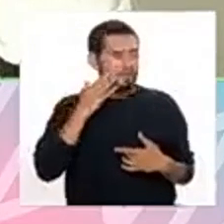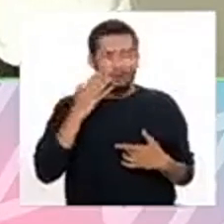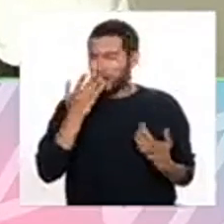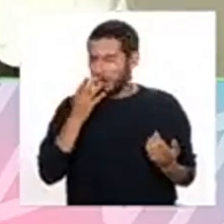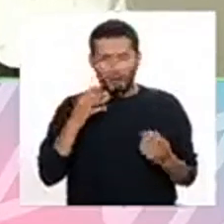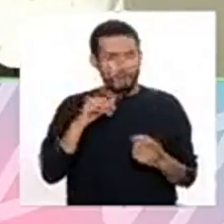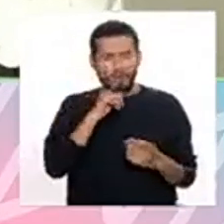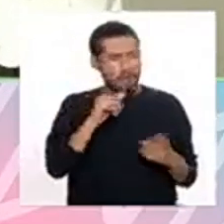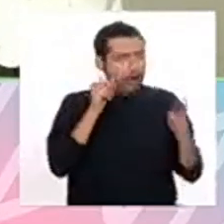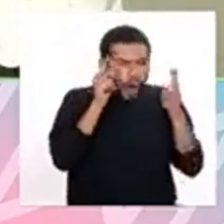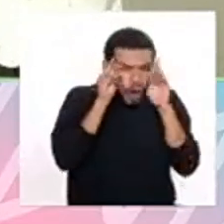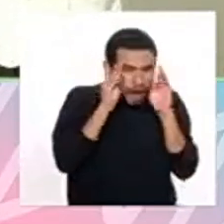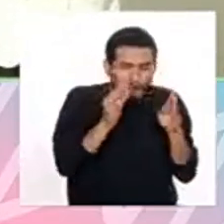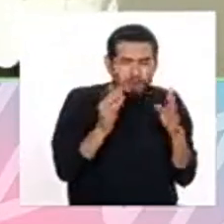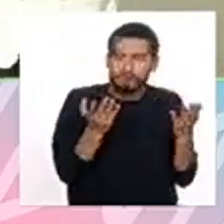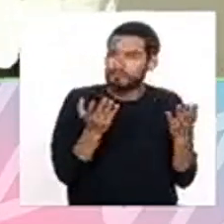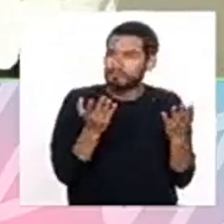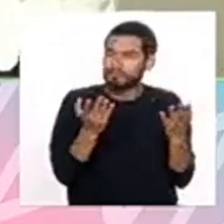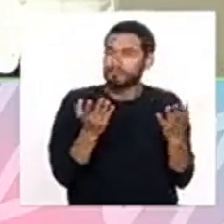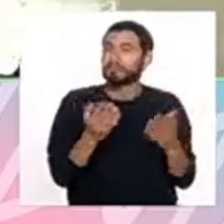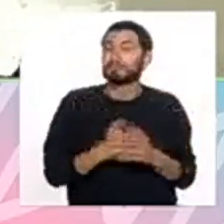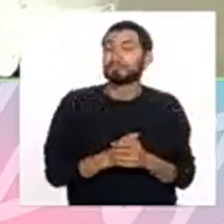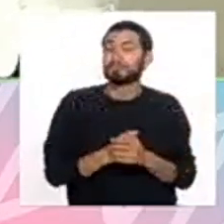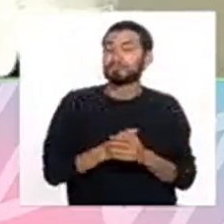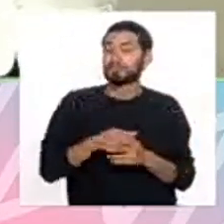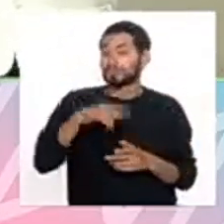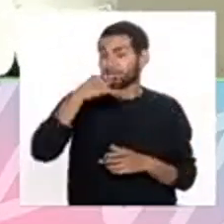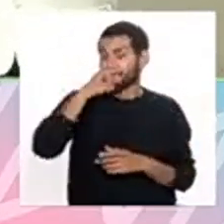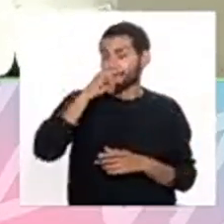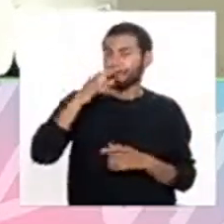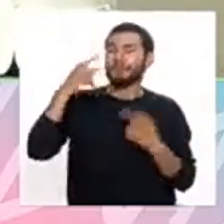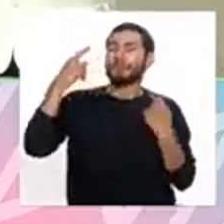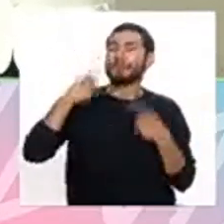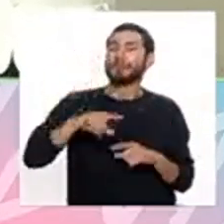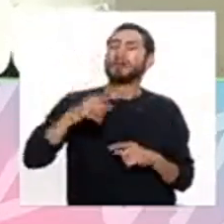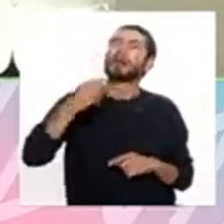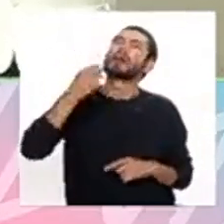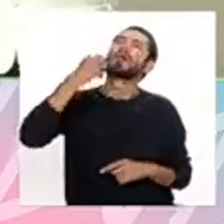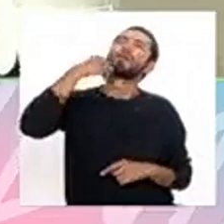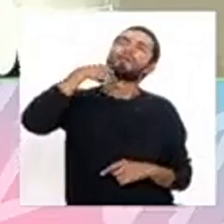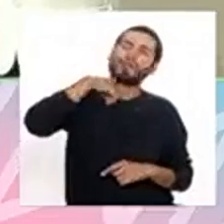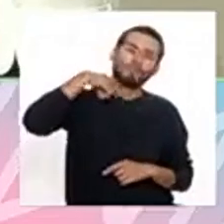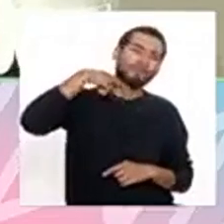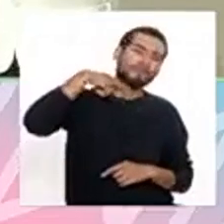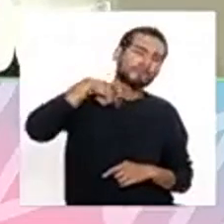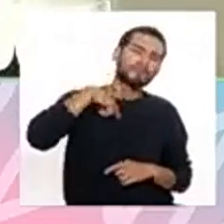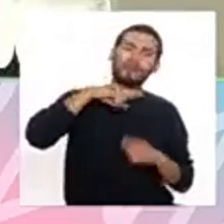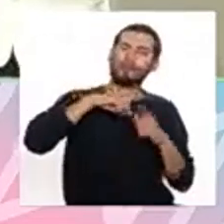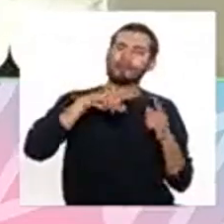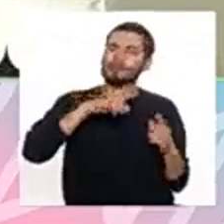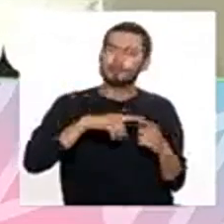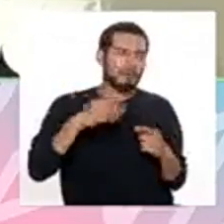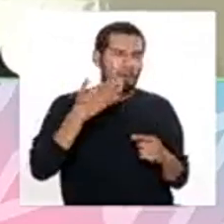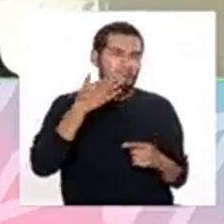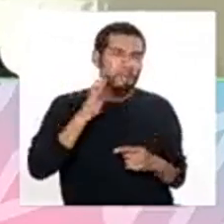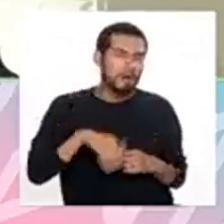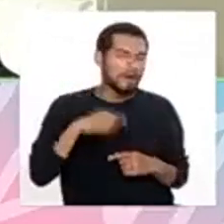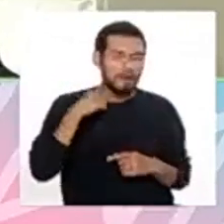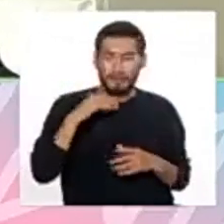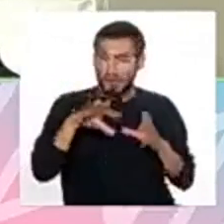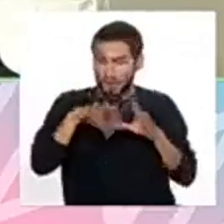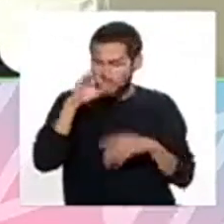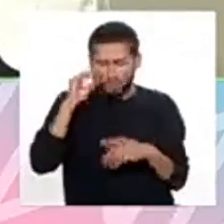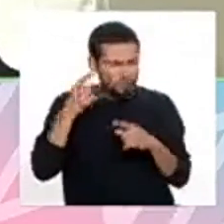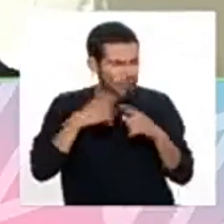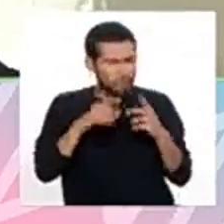Y hacen que de repente el niño pueda introducirse algún objeto extraño, ¿no? Hemos encontrado de